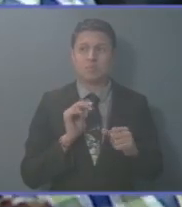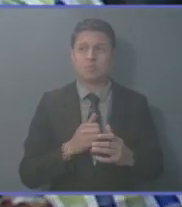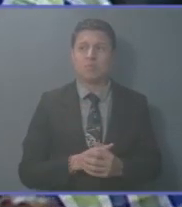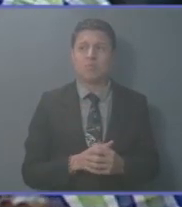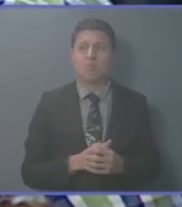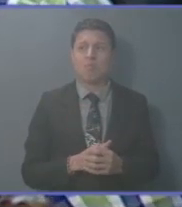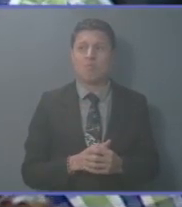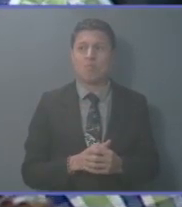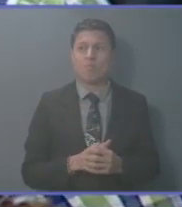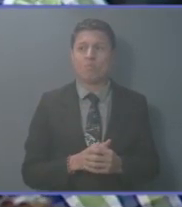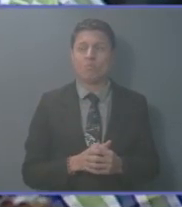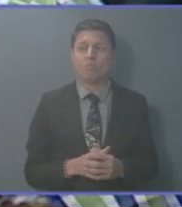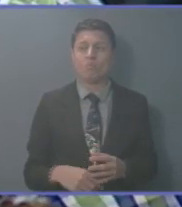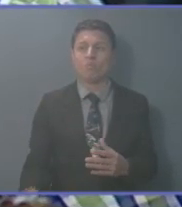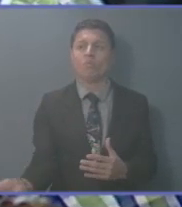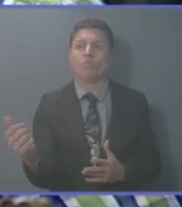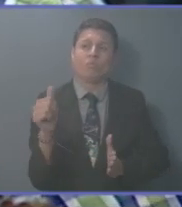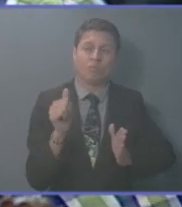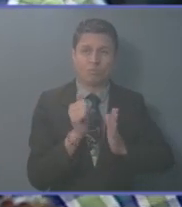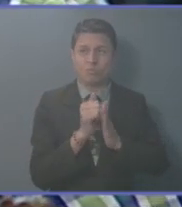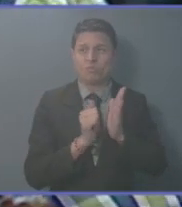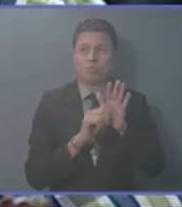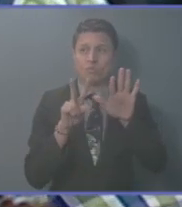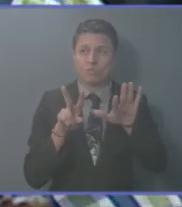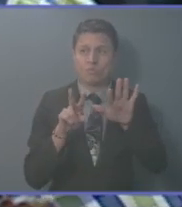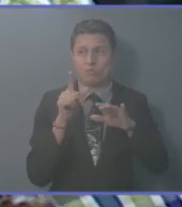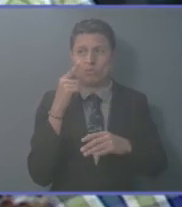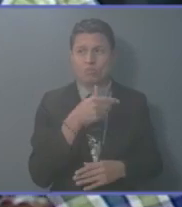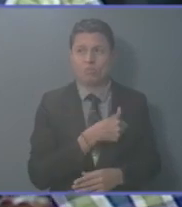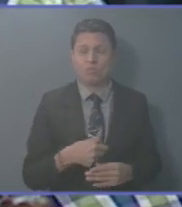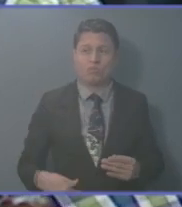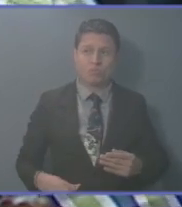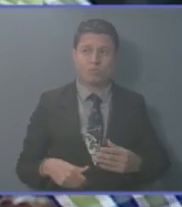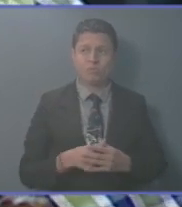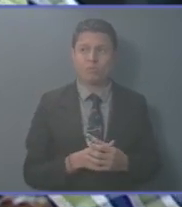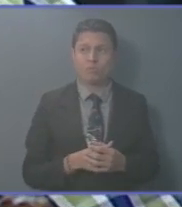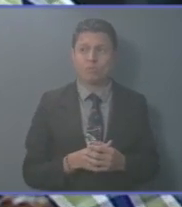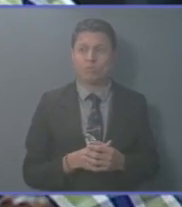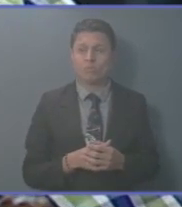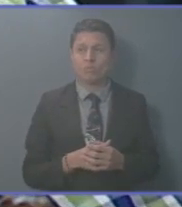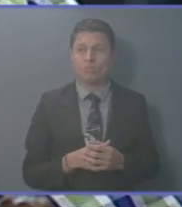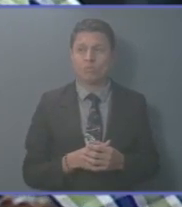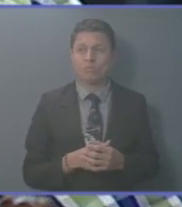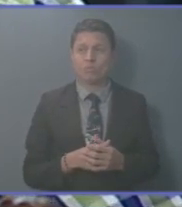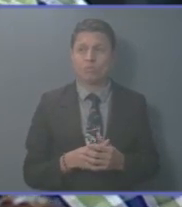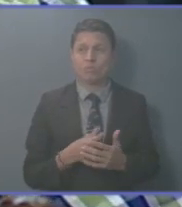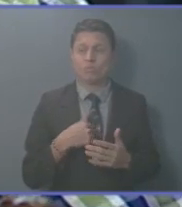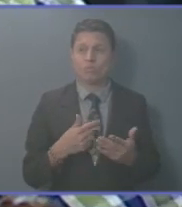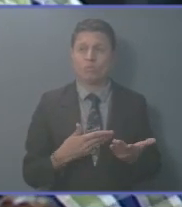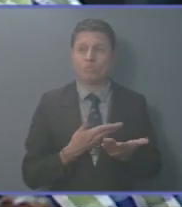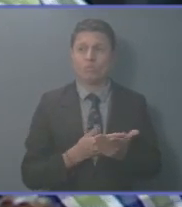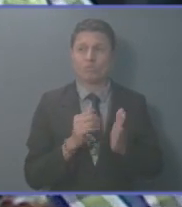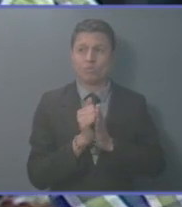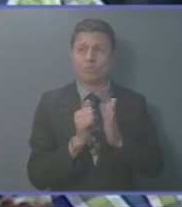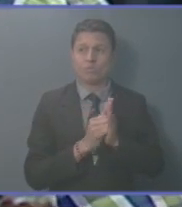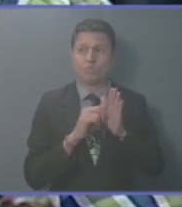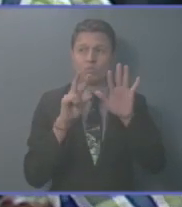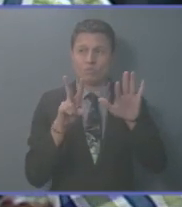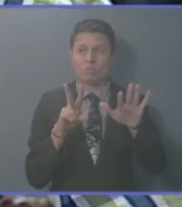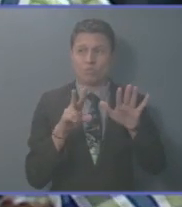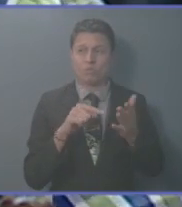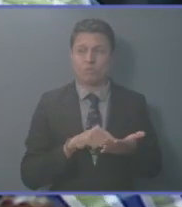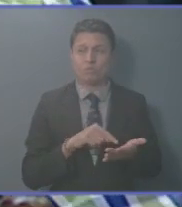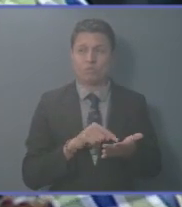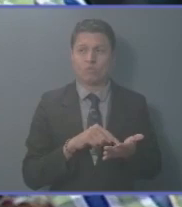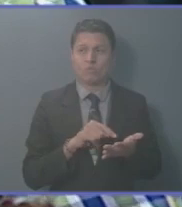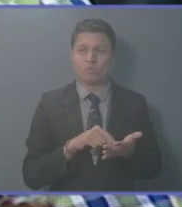En el artículo 7, presidente, no, pero yo tenía uno para el artículo 7, lo que pasa es que no se